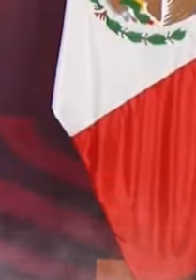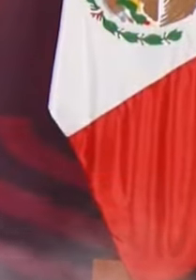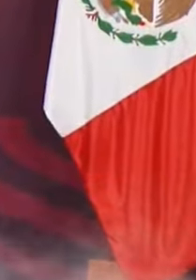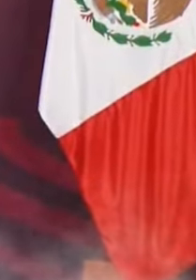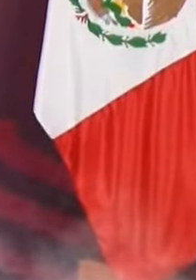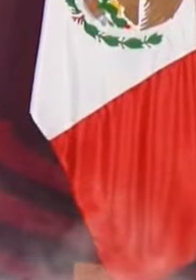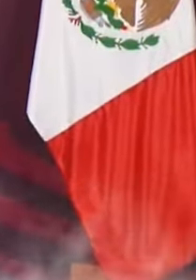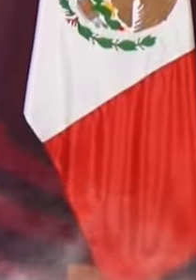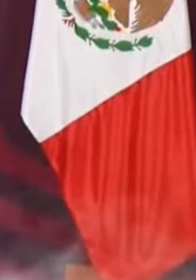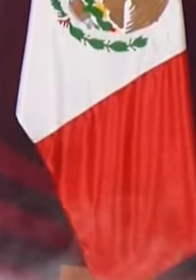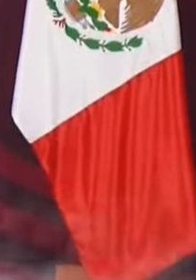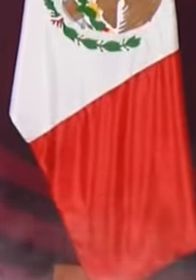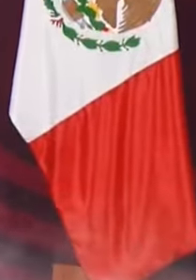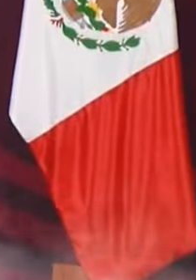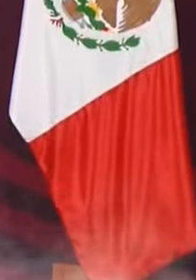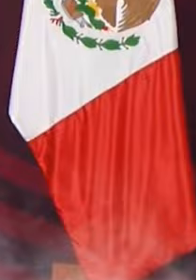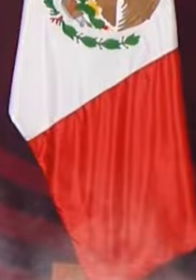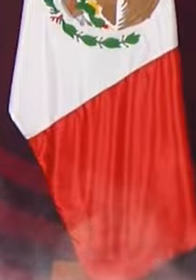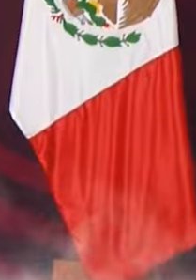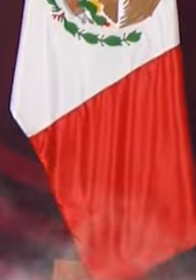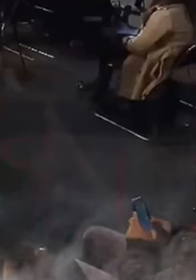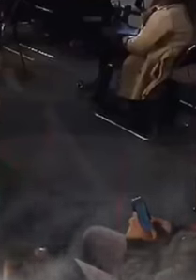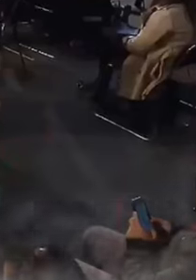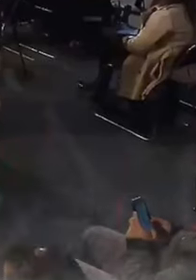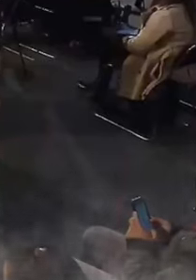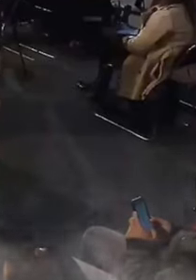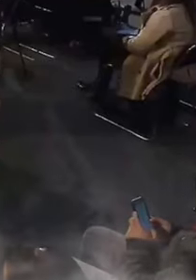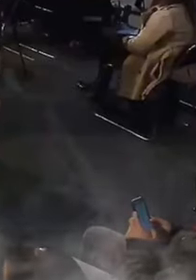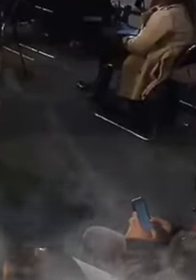2 o 3 mil millones, también con el compromiso de que sea,